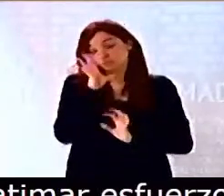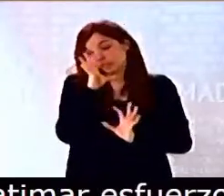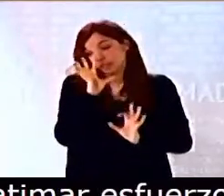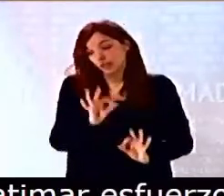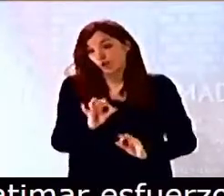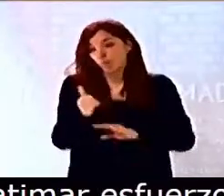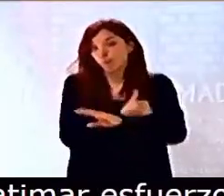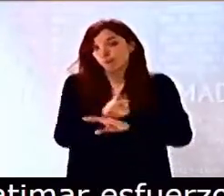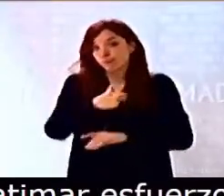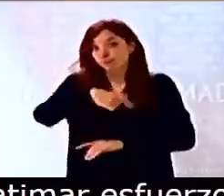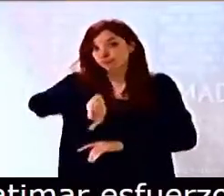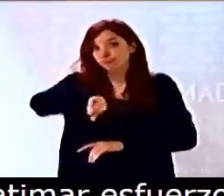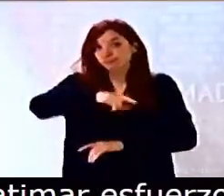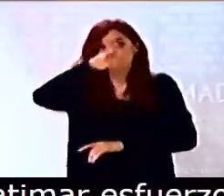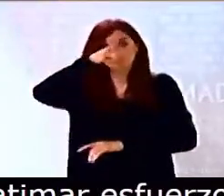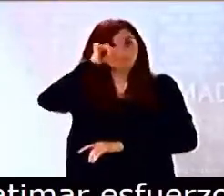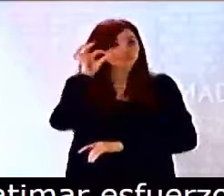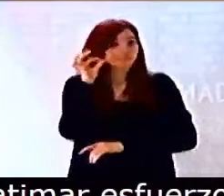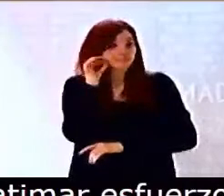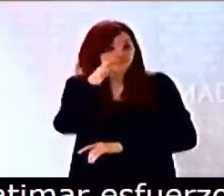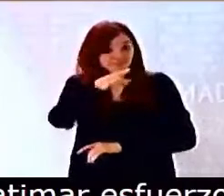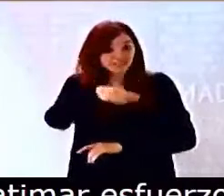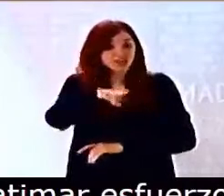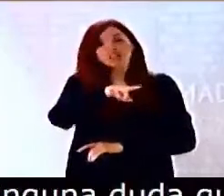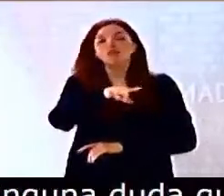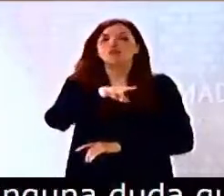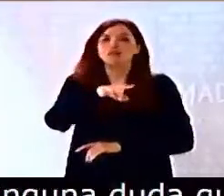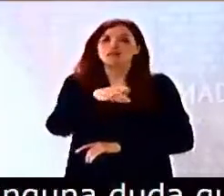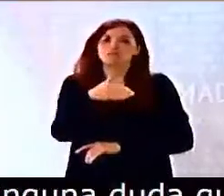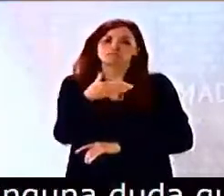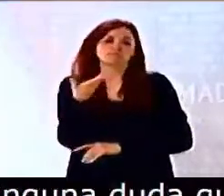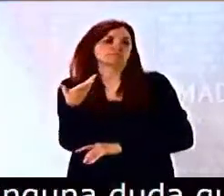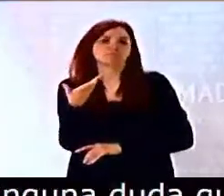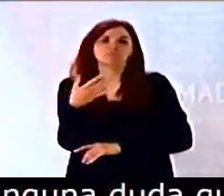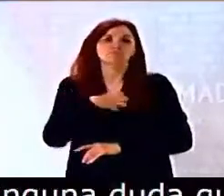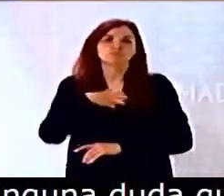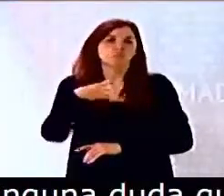ningún ciudadano y ninguna ciudadana se merece